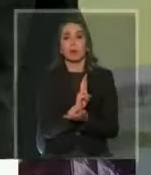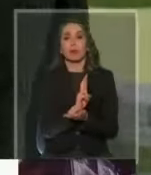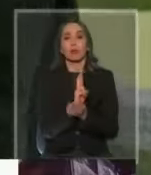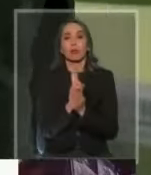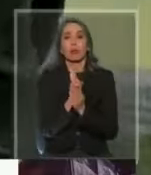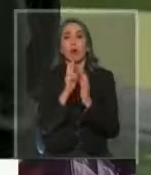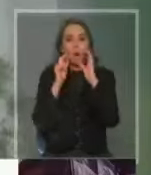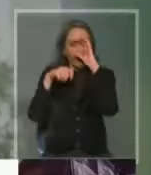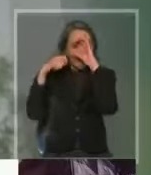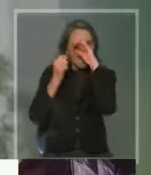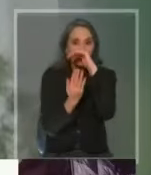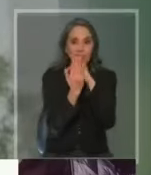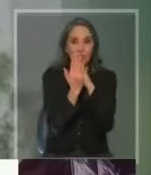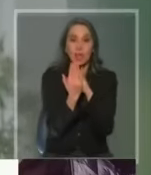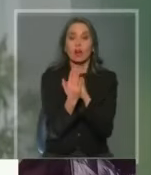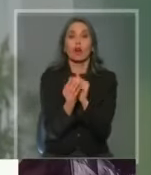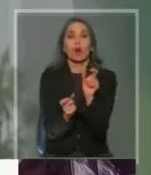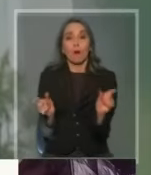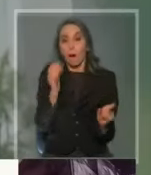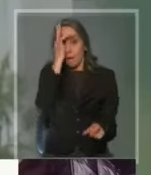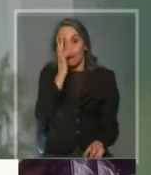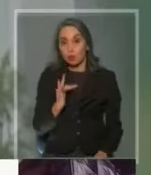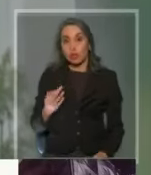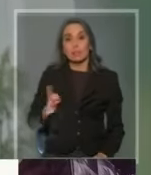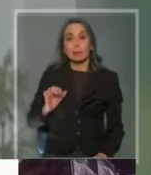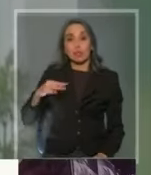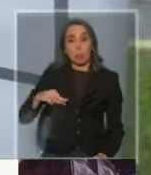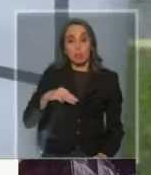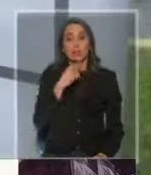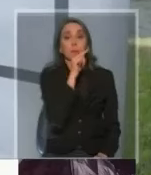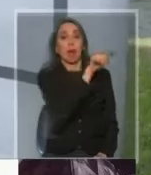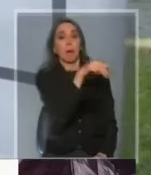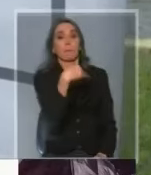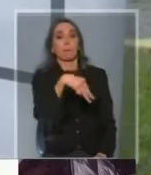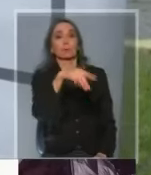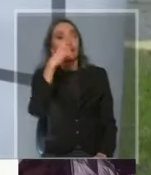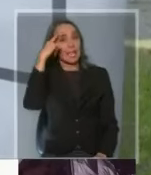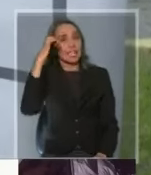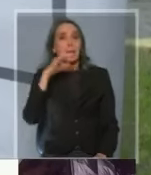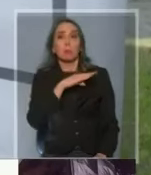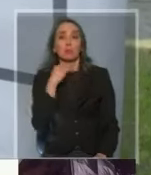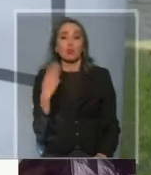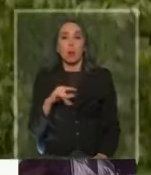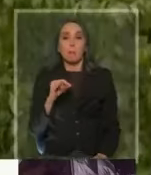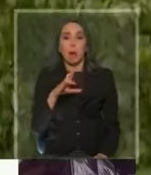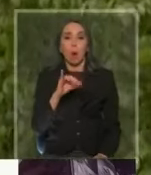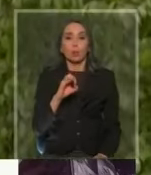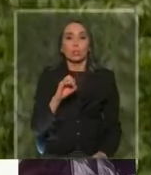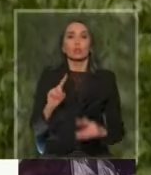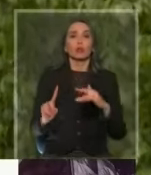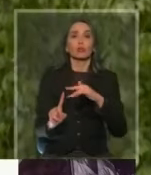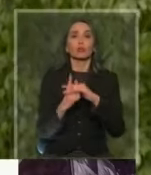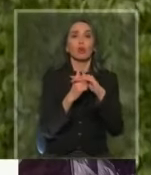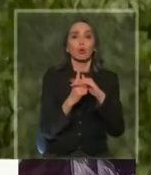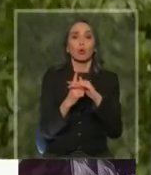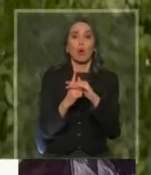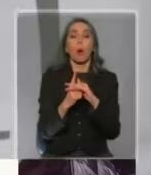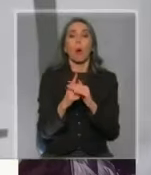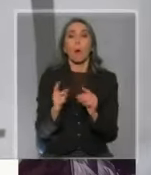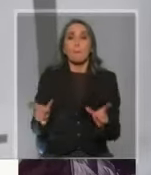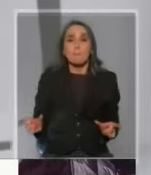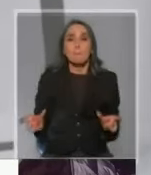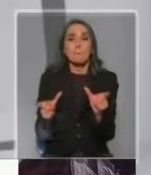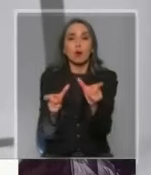videos. Tal como denuncian los inspectores, desde el municipio creen que la muerte de Mauricio se originó por un procedimiento